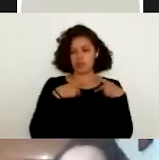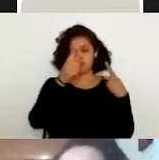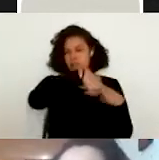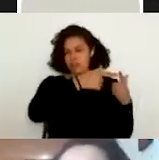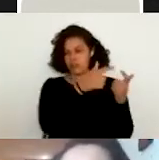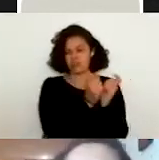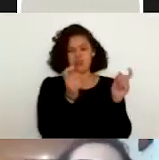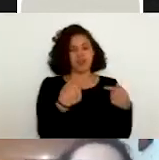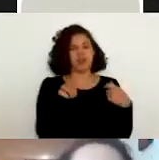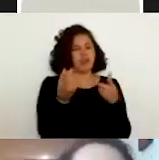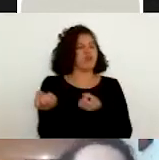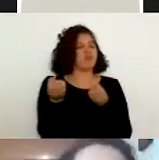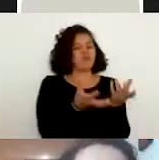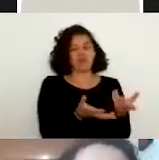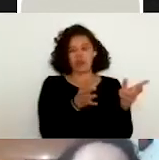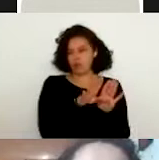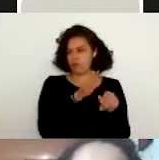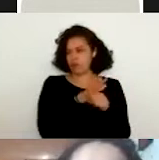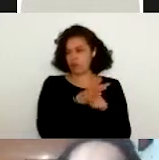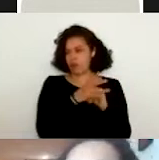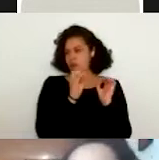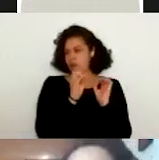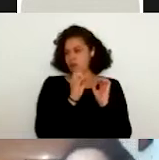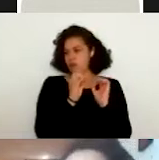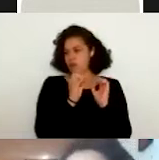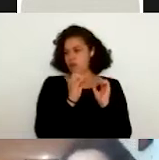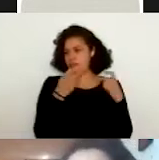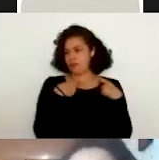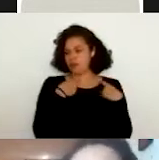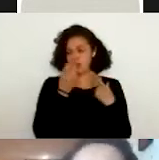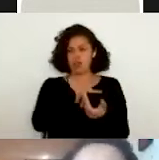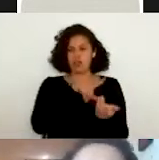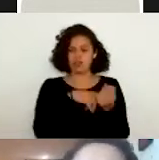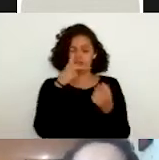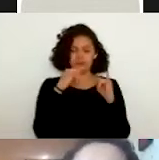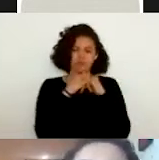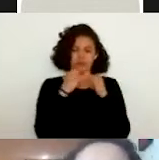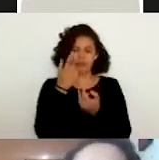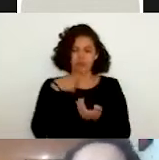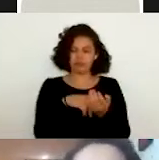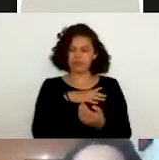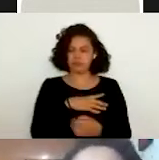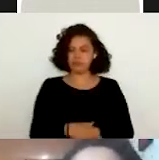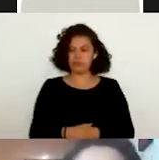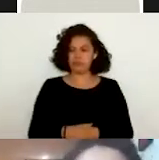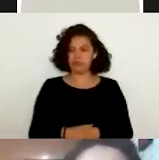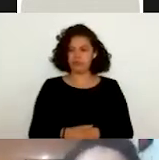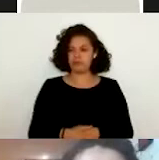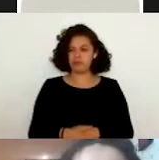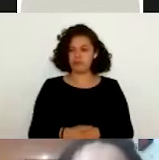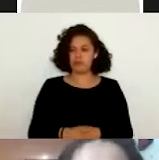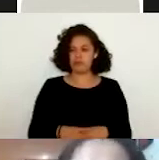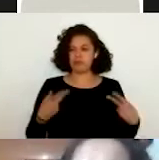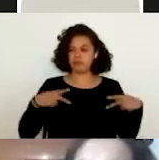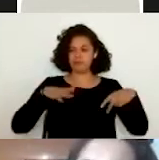cierta comunidad o a personas que ya estén dentro de la institución, ¿no? Entonces, ¿quiénes serán los